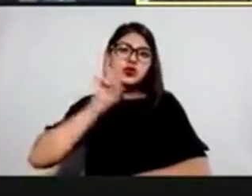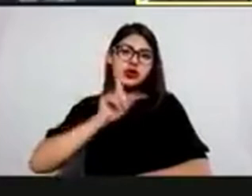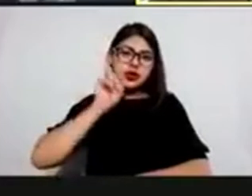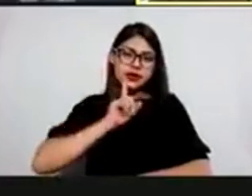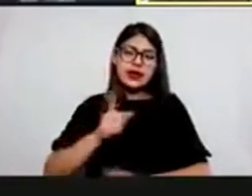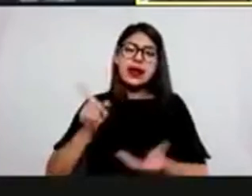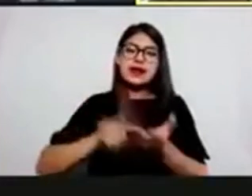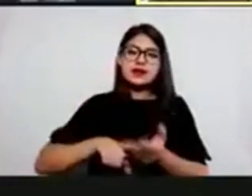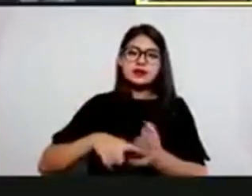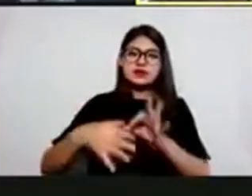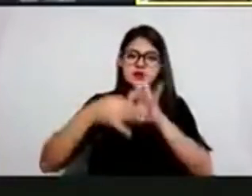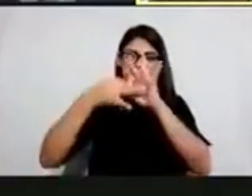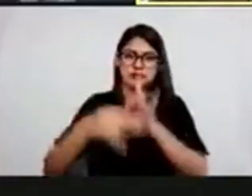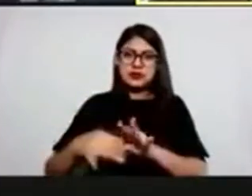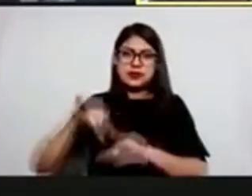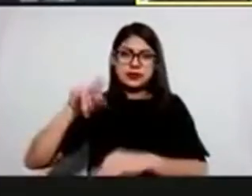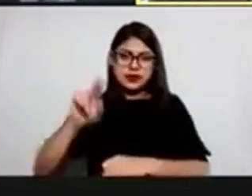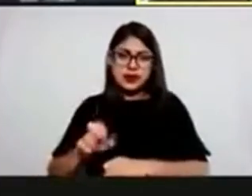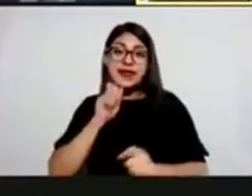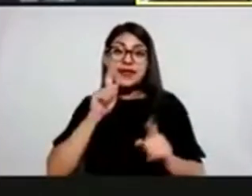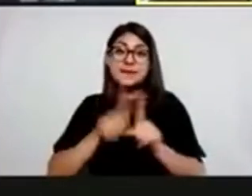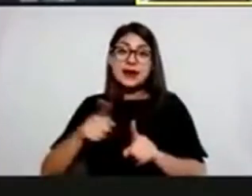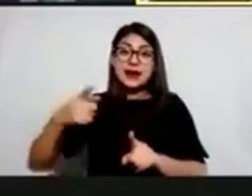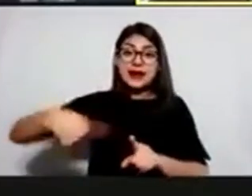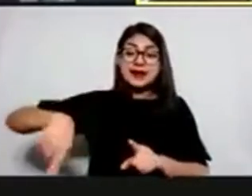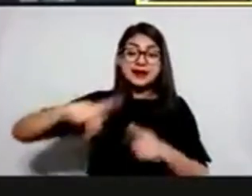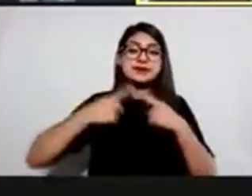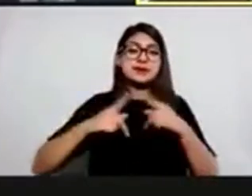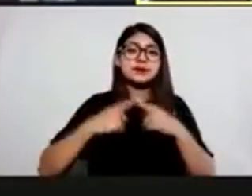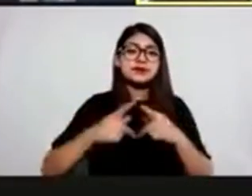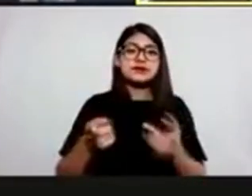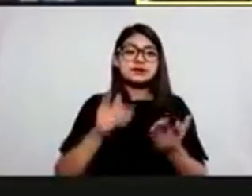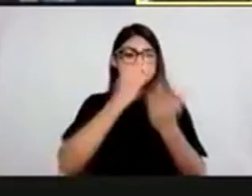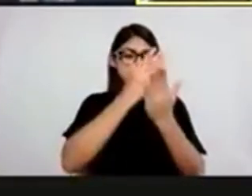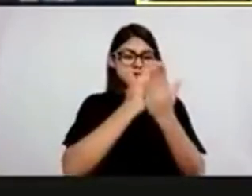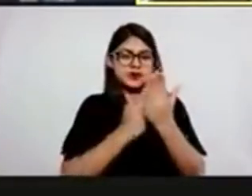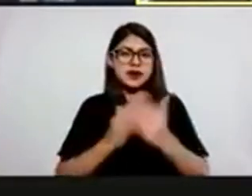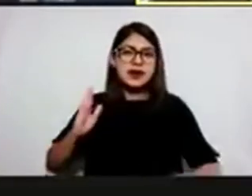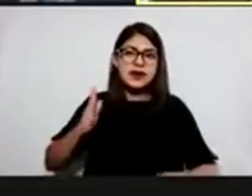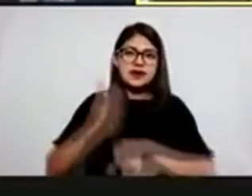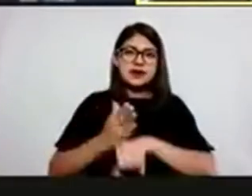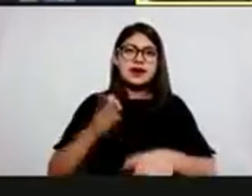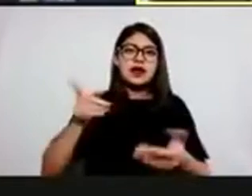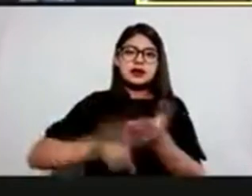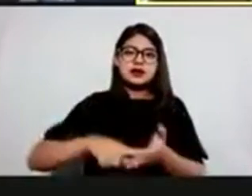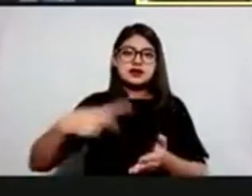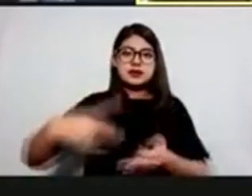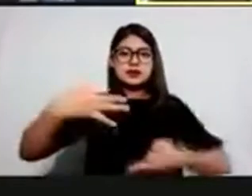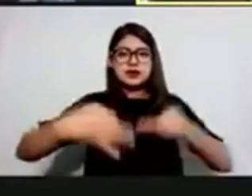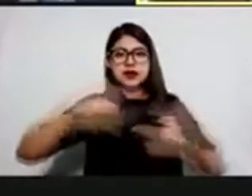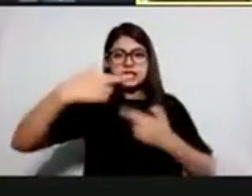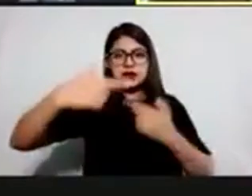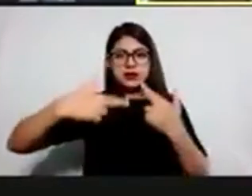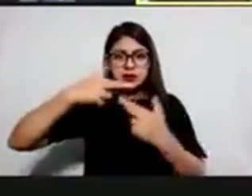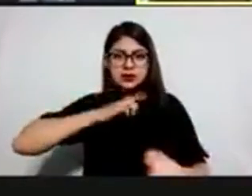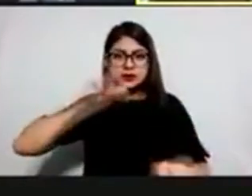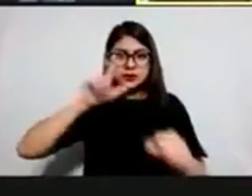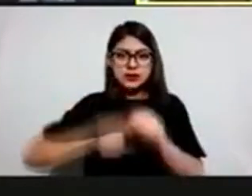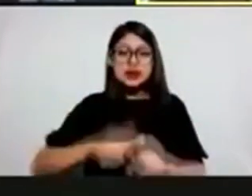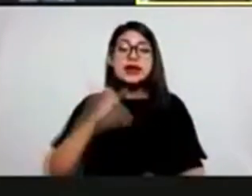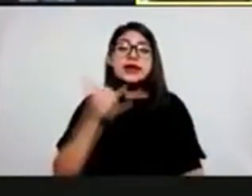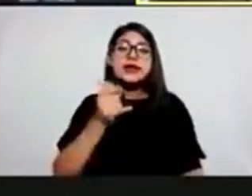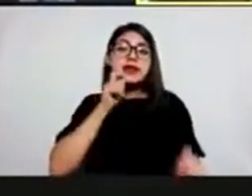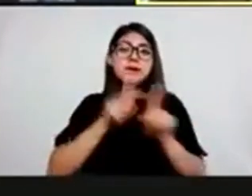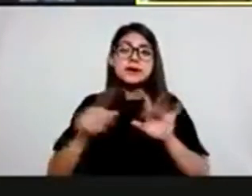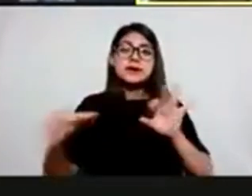La inscripción de los infractores en el catálogo de personas sancionadas de esta sala regional especializada y vincular al Instituto Nacional